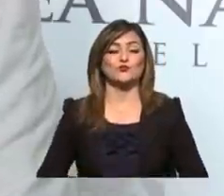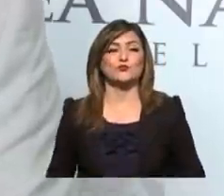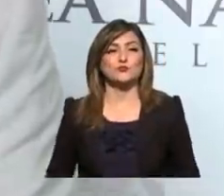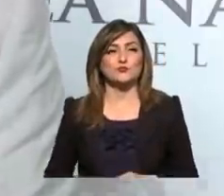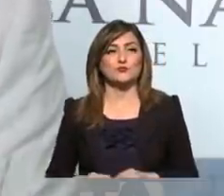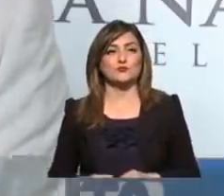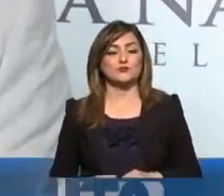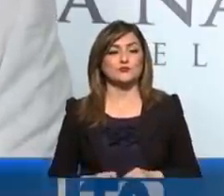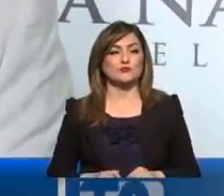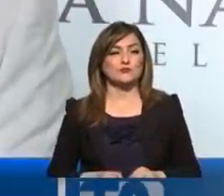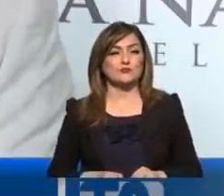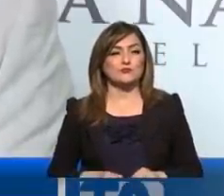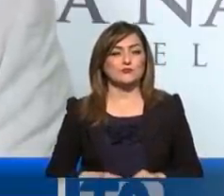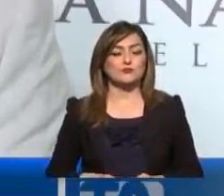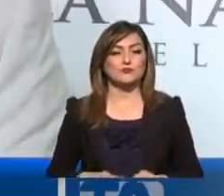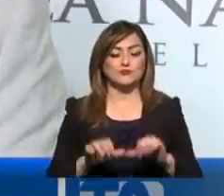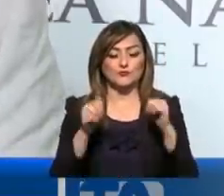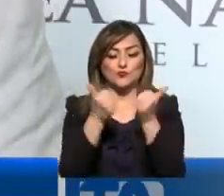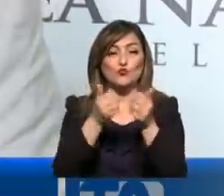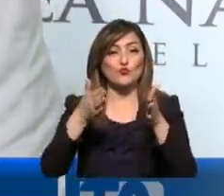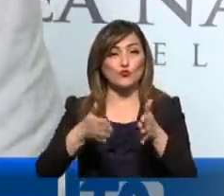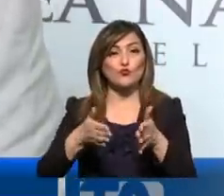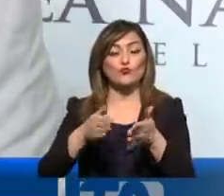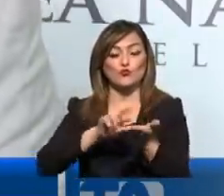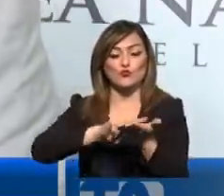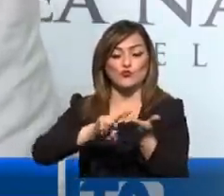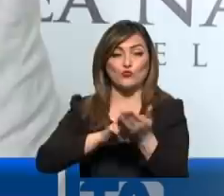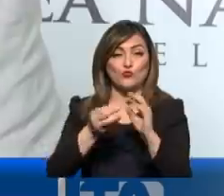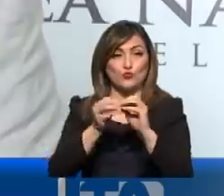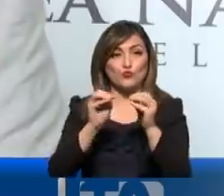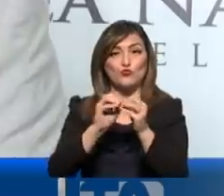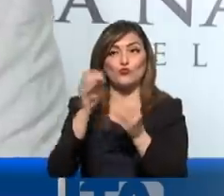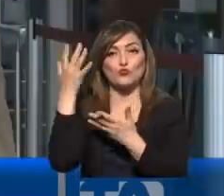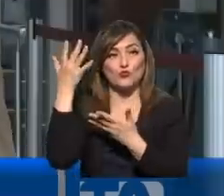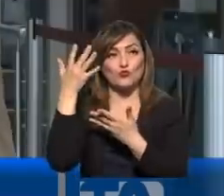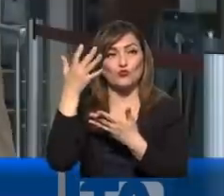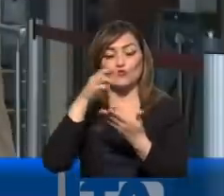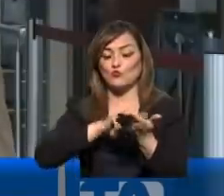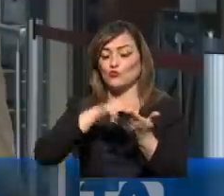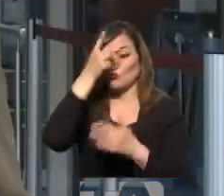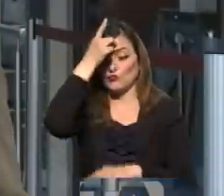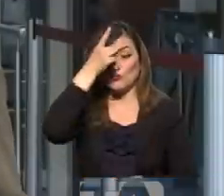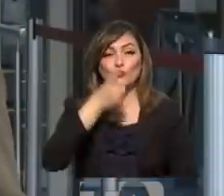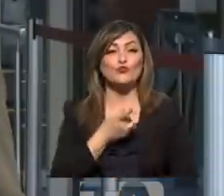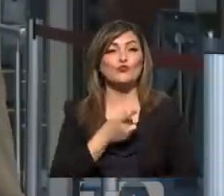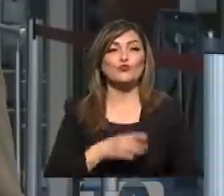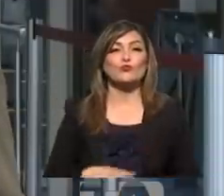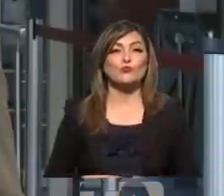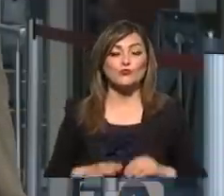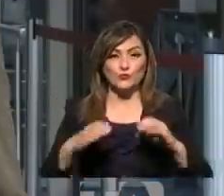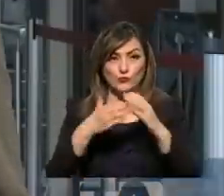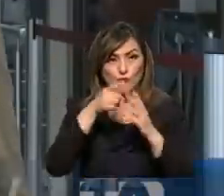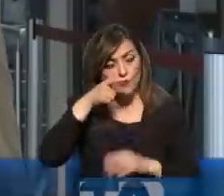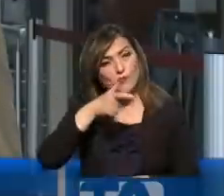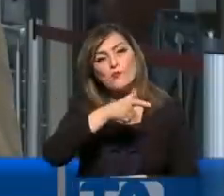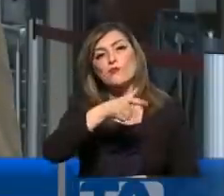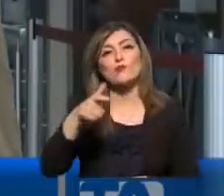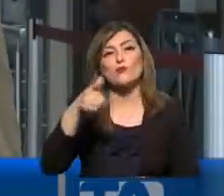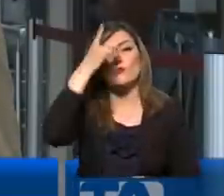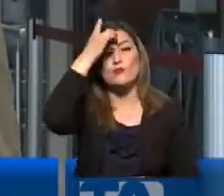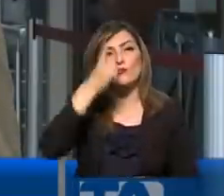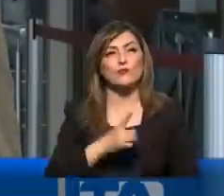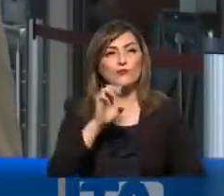asambleístas de nuestra bancada legislativa en una reunión de la bancada para tomar decisión. Y mientras tanto, una vez que la Comisión de Fiscalización